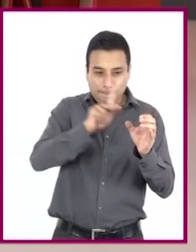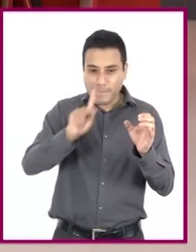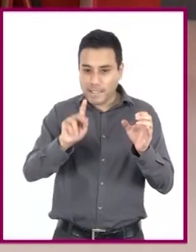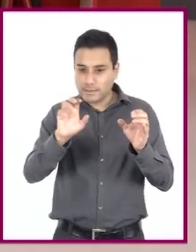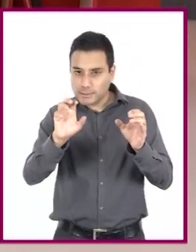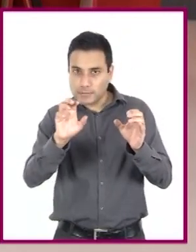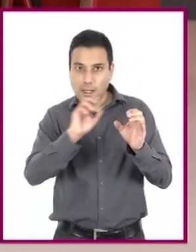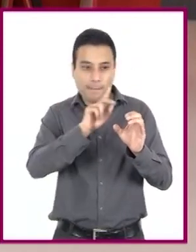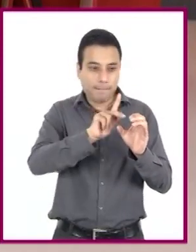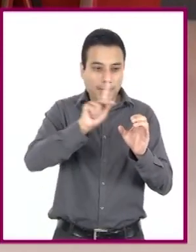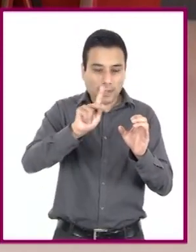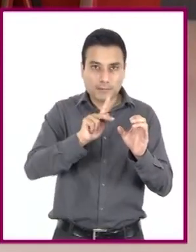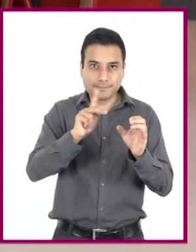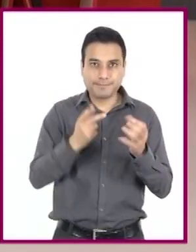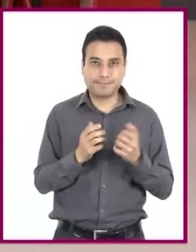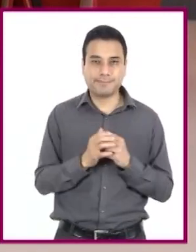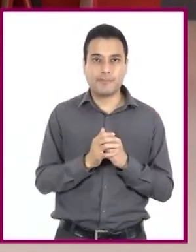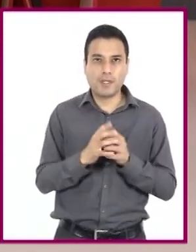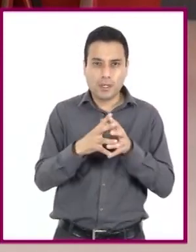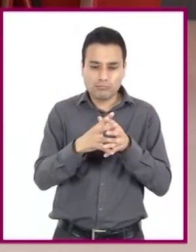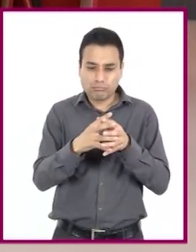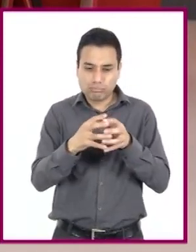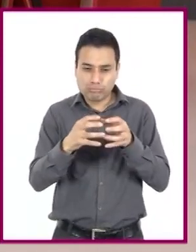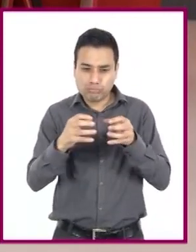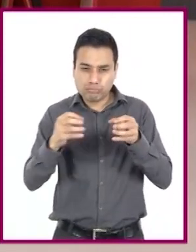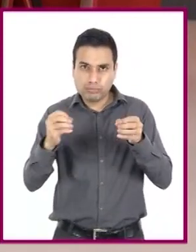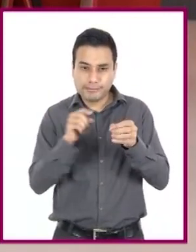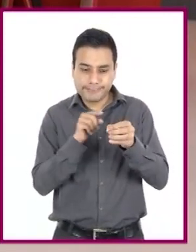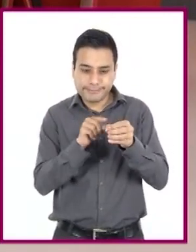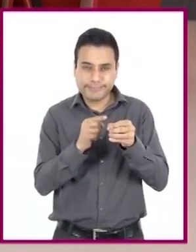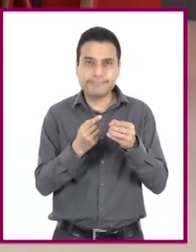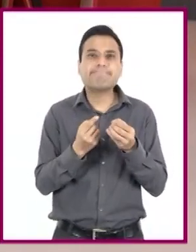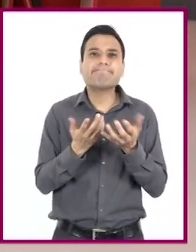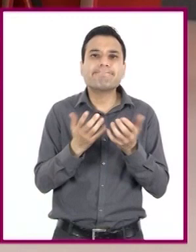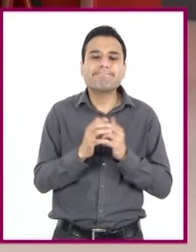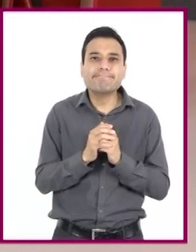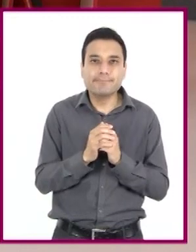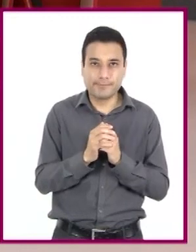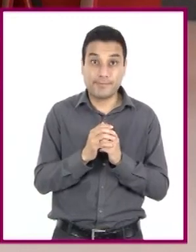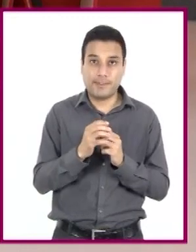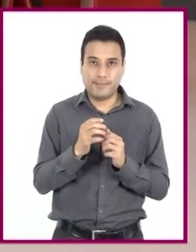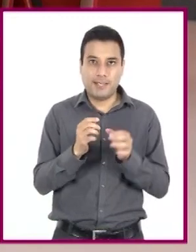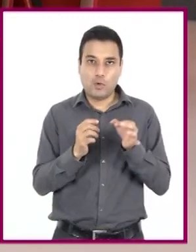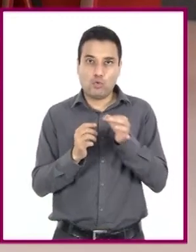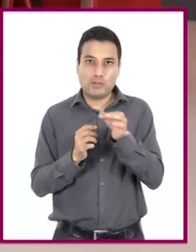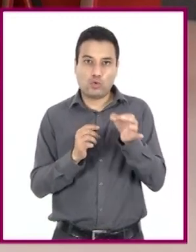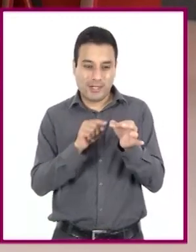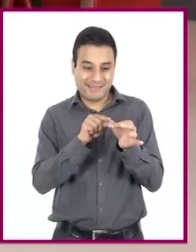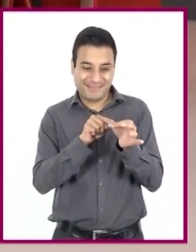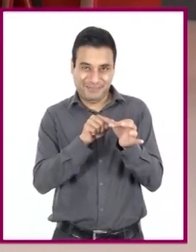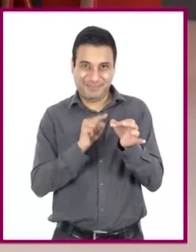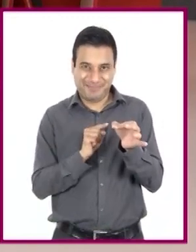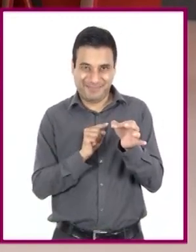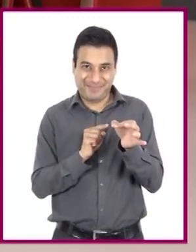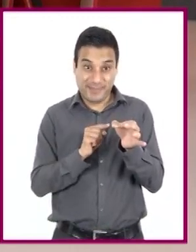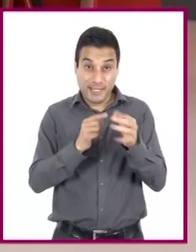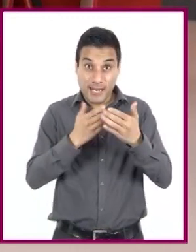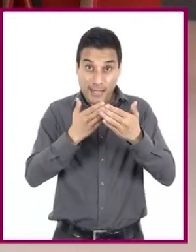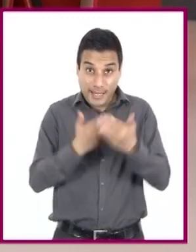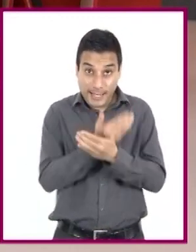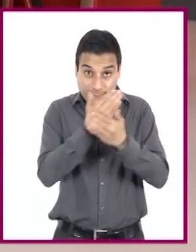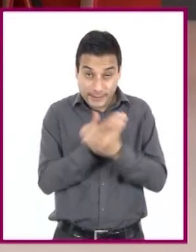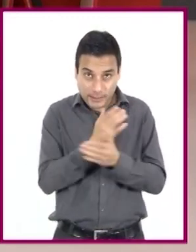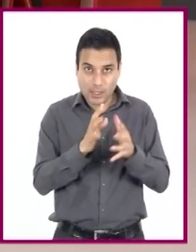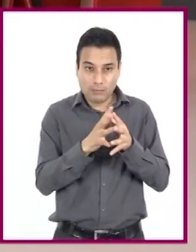La mitosis ocurre principalmente en los seres unicelulares cuando se reproducen y en las células